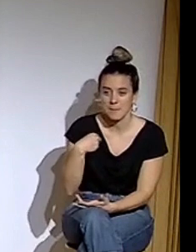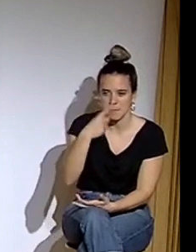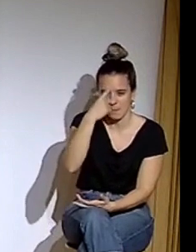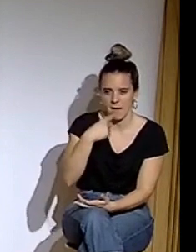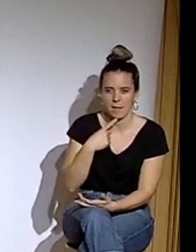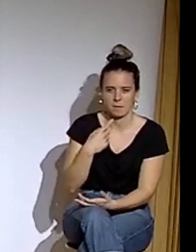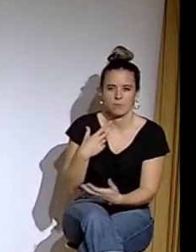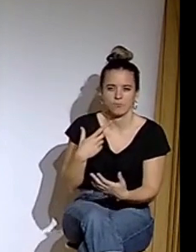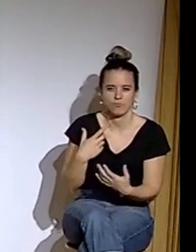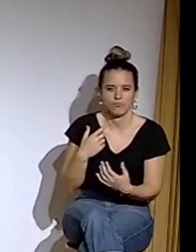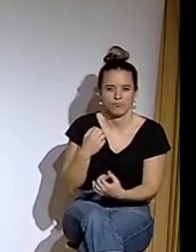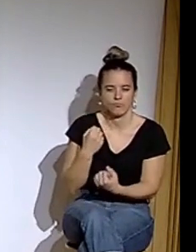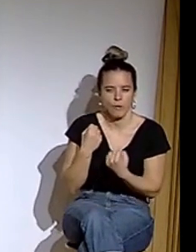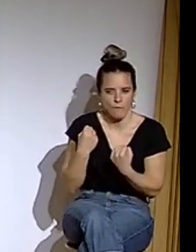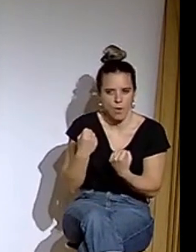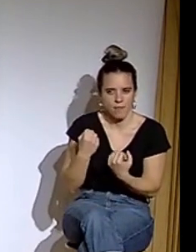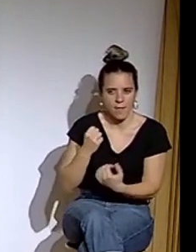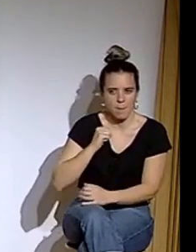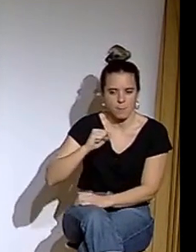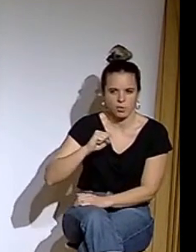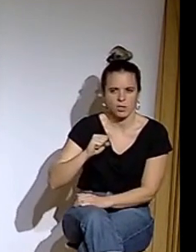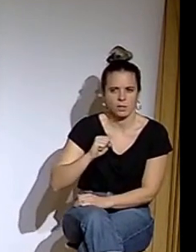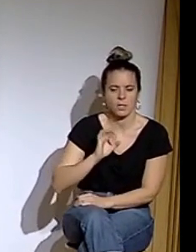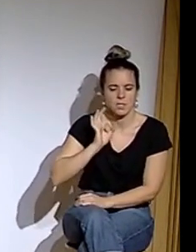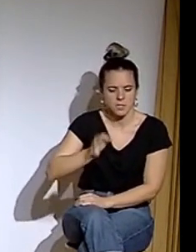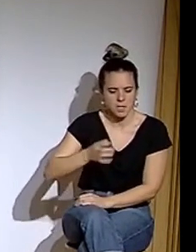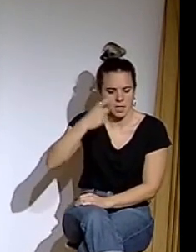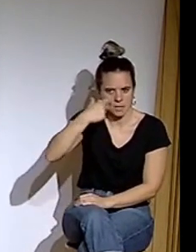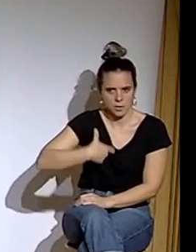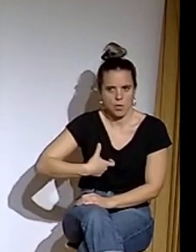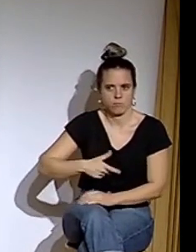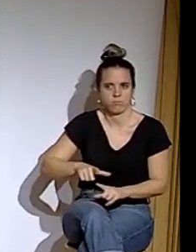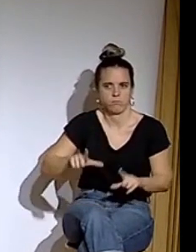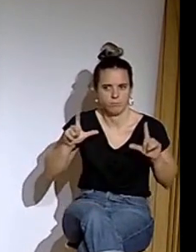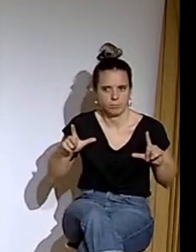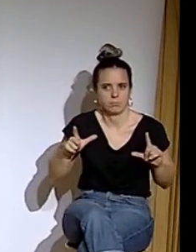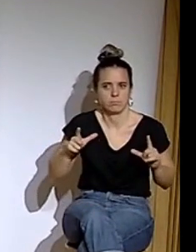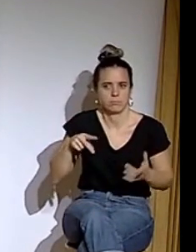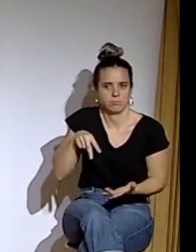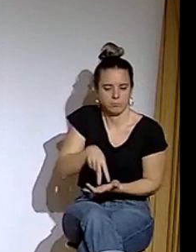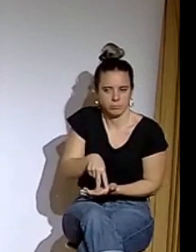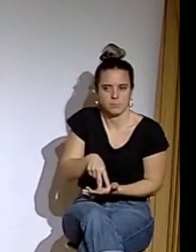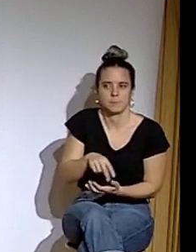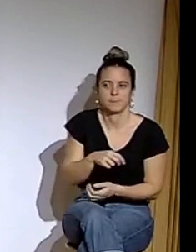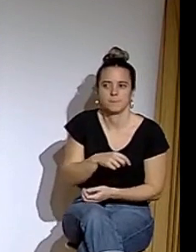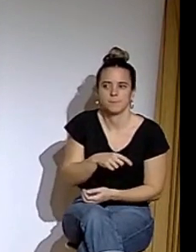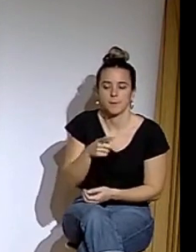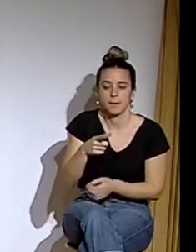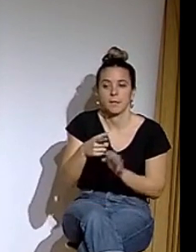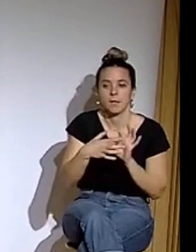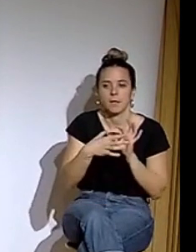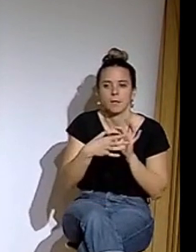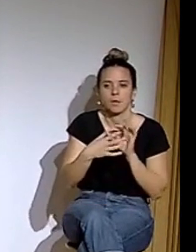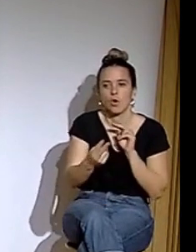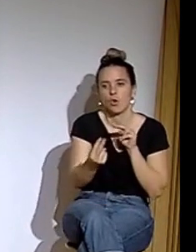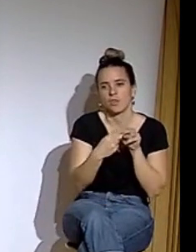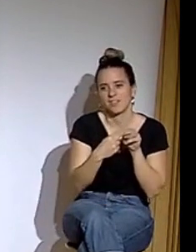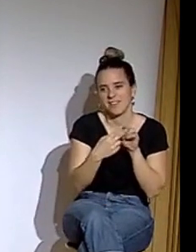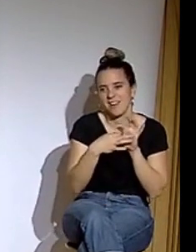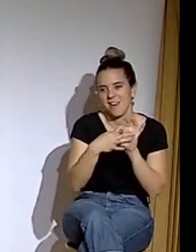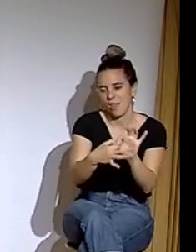potente no de decir pues sí esta soy yo y aquí estoy y me parece que conecta también muy bien con la figura de la bruja